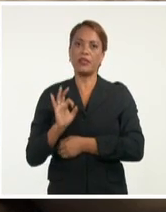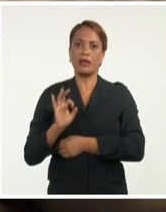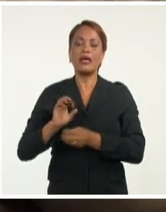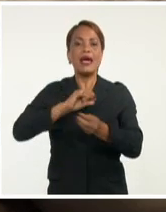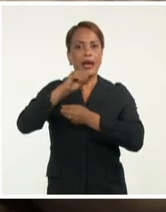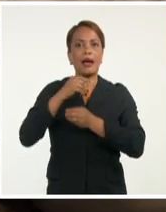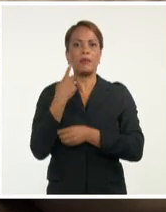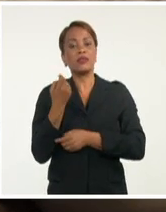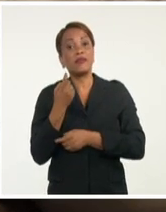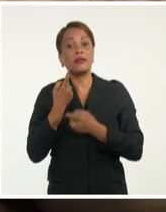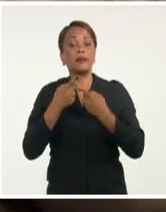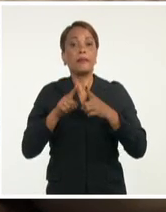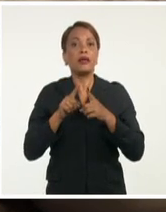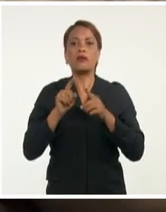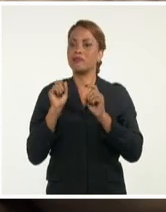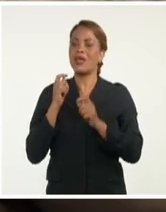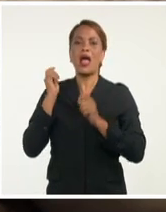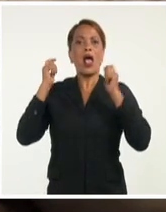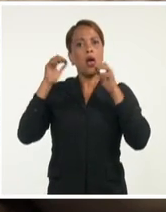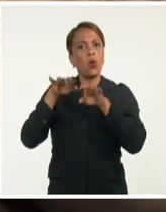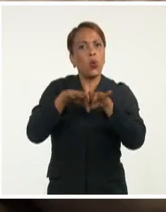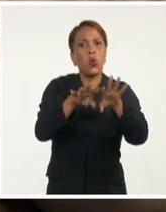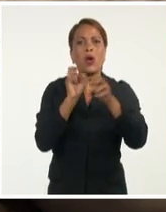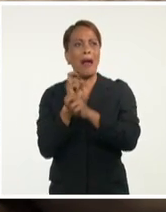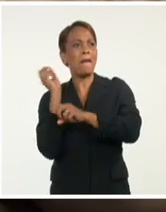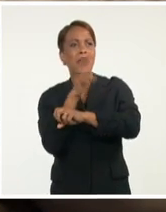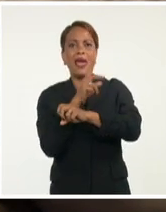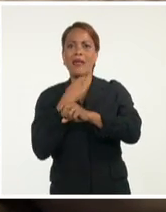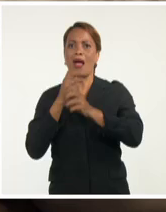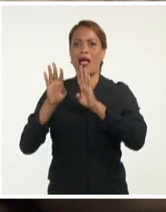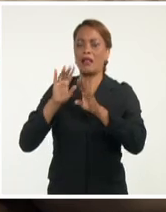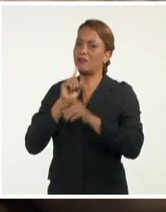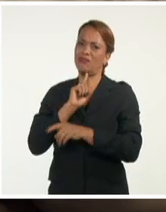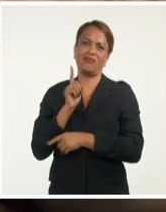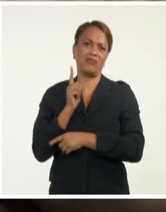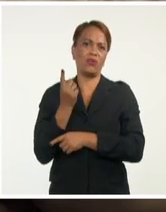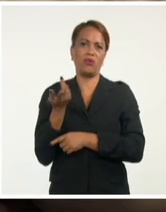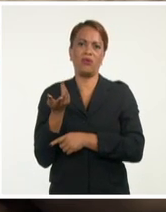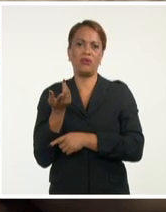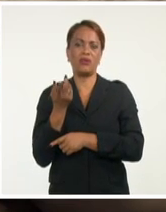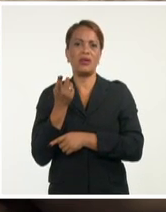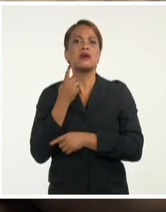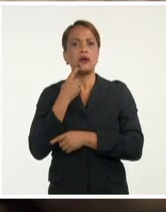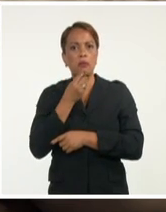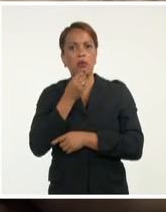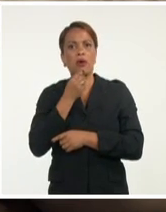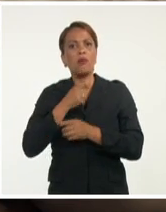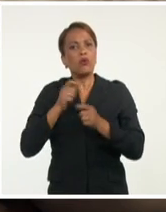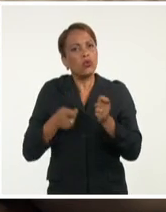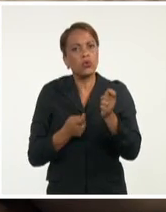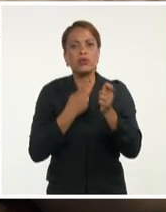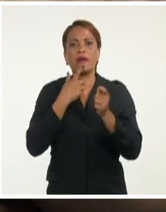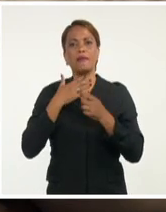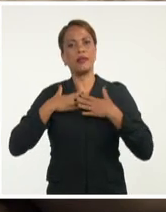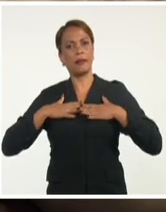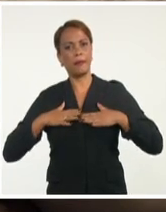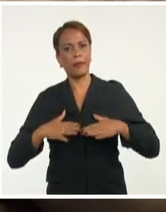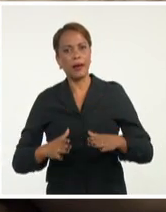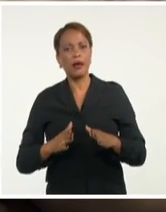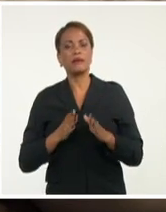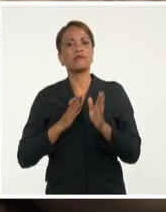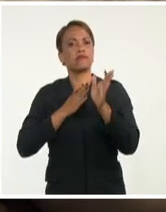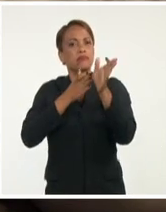debates interesantísimos entre los revolucionarios en los últimos años sobre la conducción económica, sobre los propios principios de